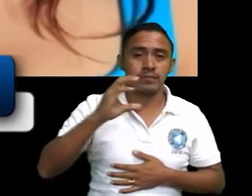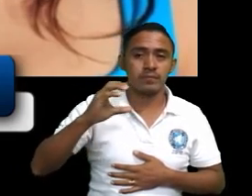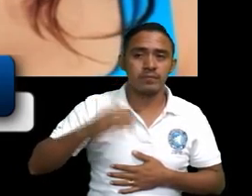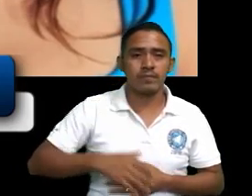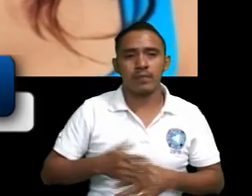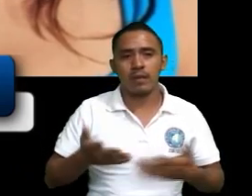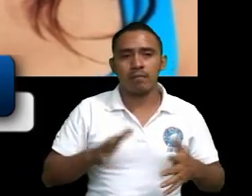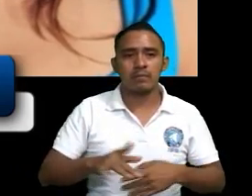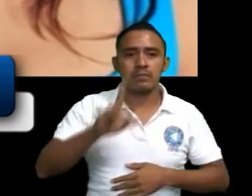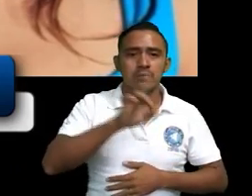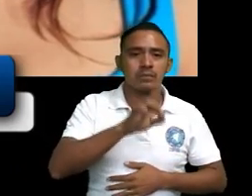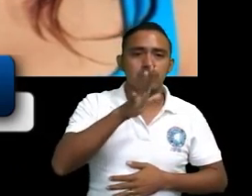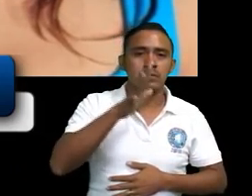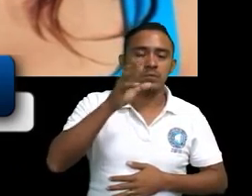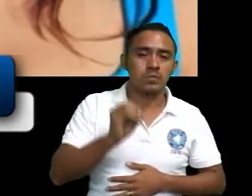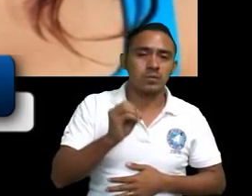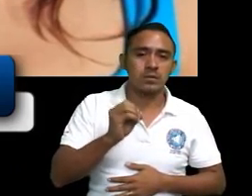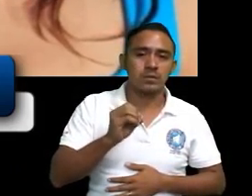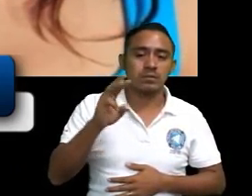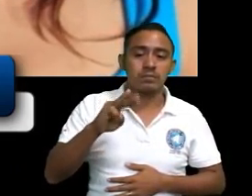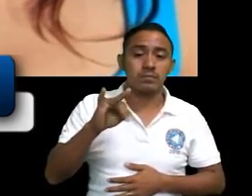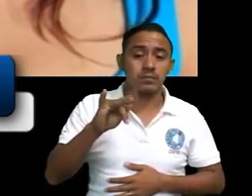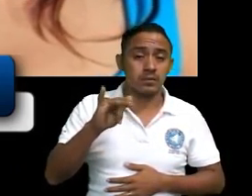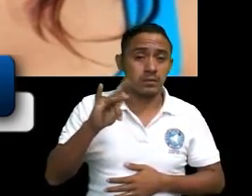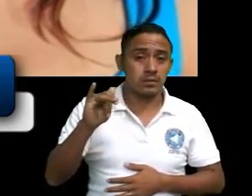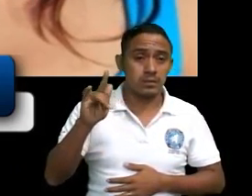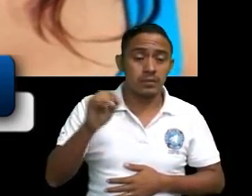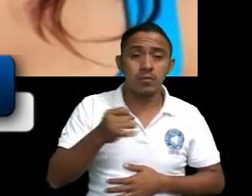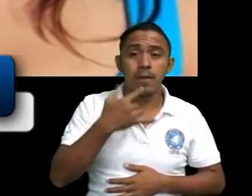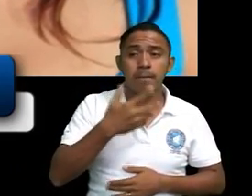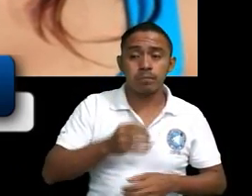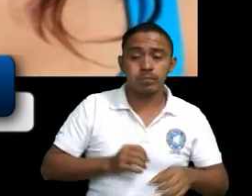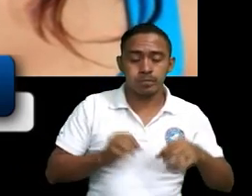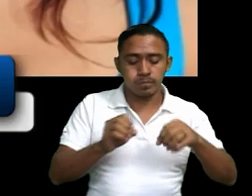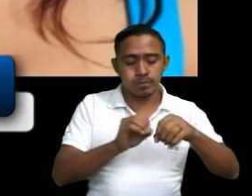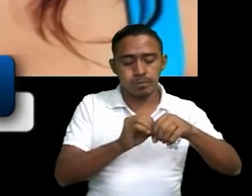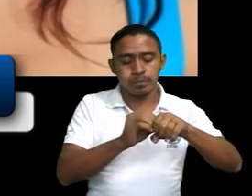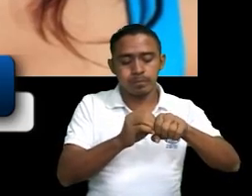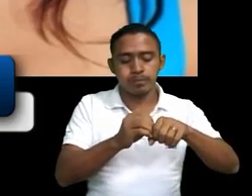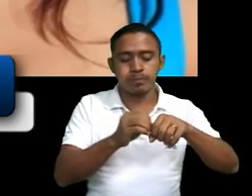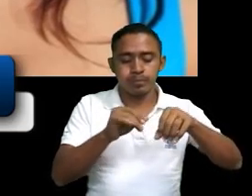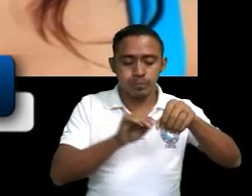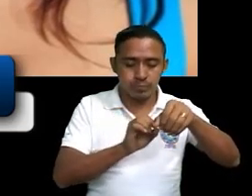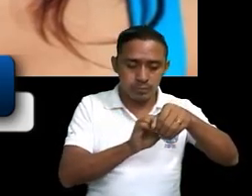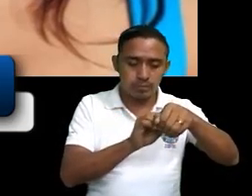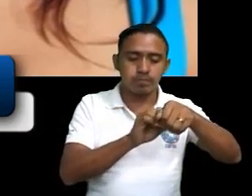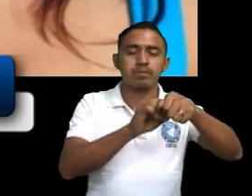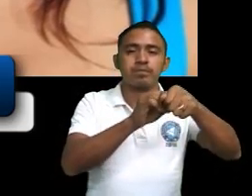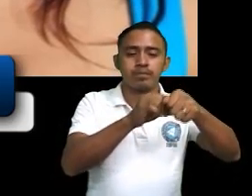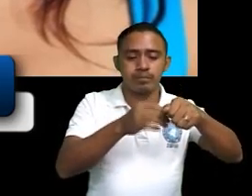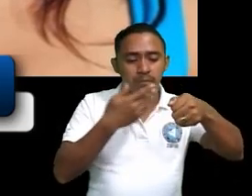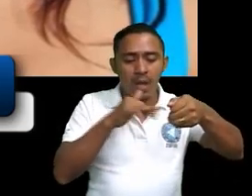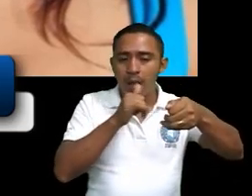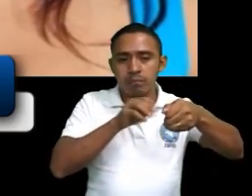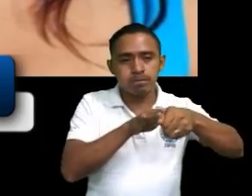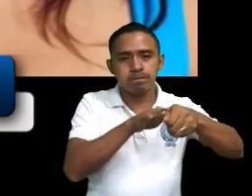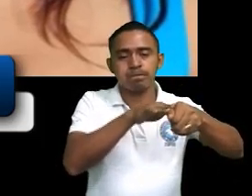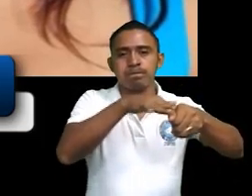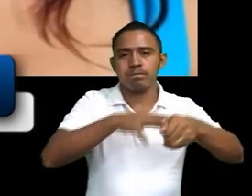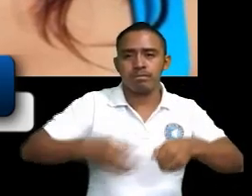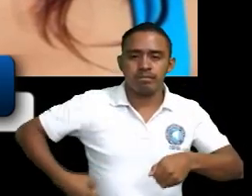a veces hasta 150 mililitros en el interior de ella, producto de la obstrucción al flujo. Entonces se genera un proceso inflamatorio infeccioso que puede